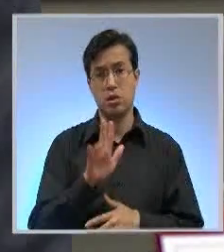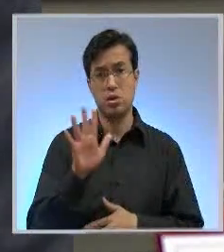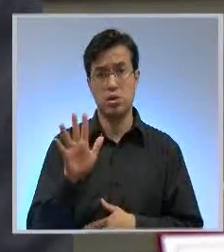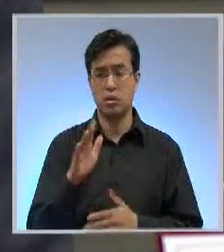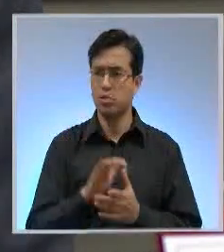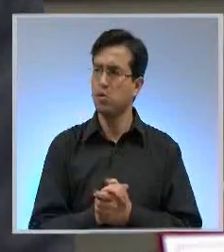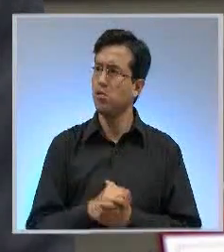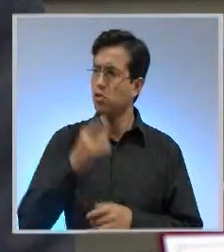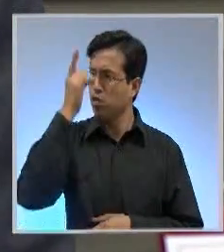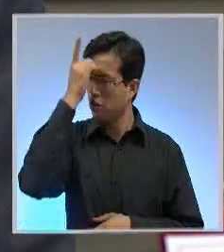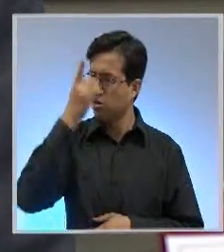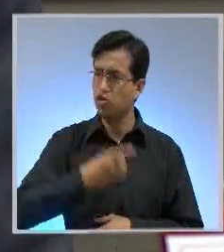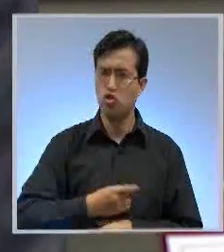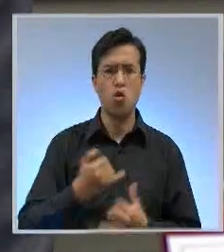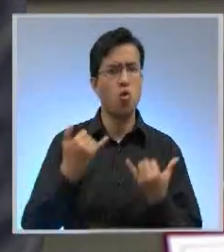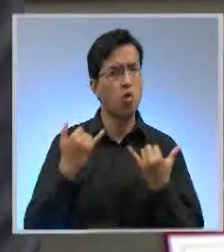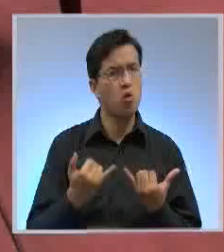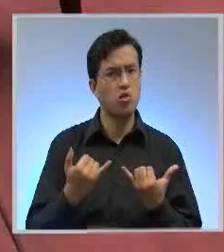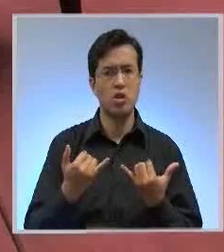bancada legislativa.